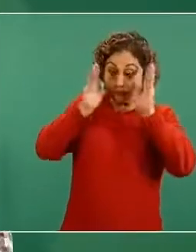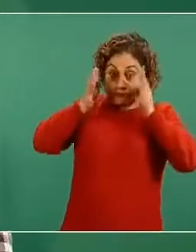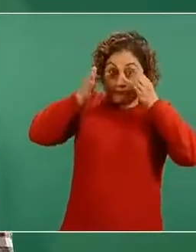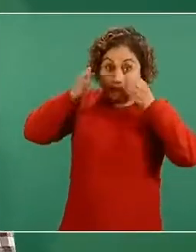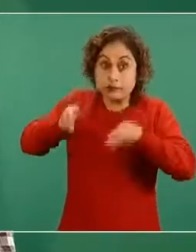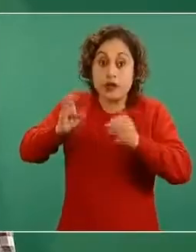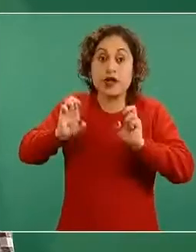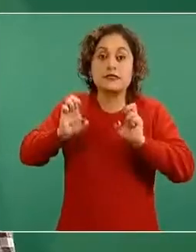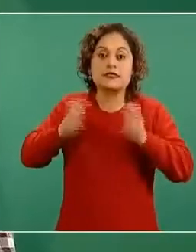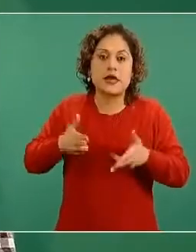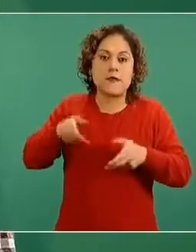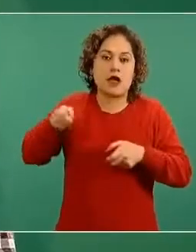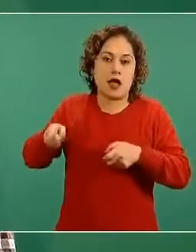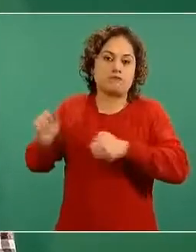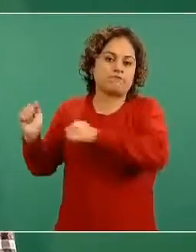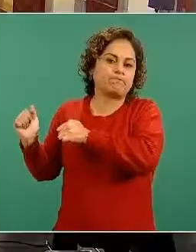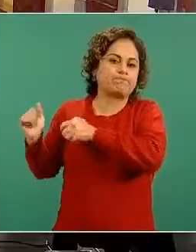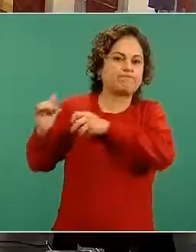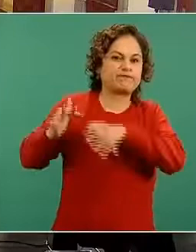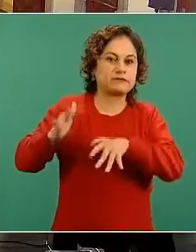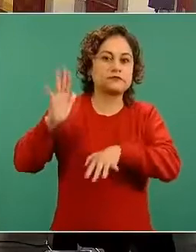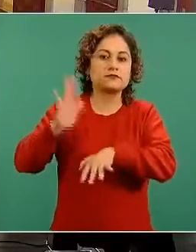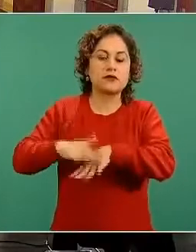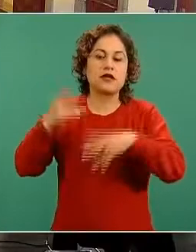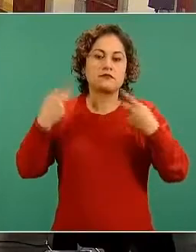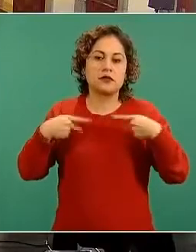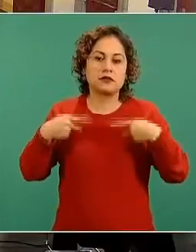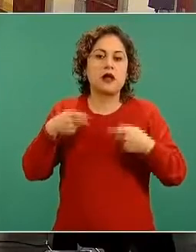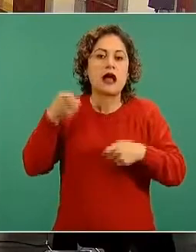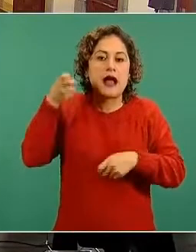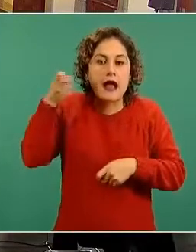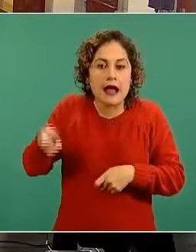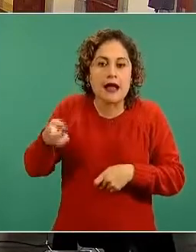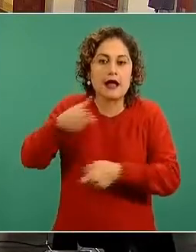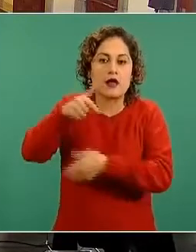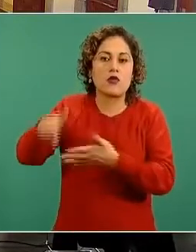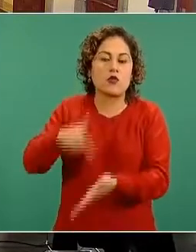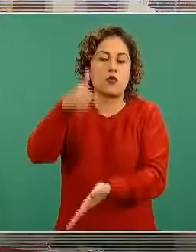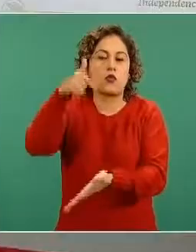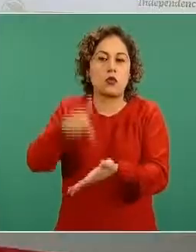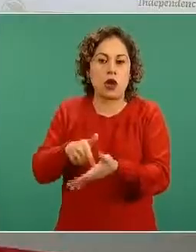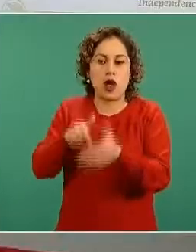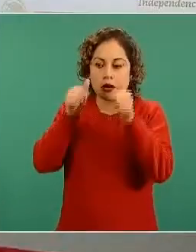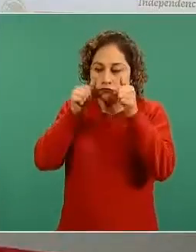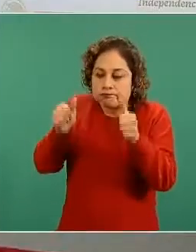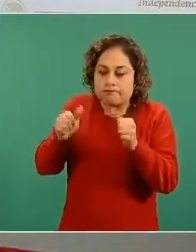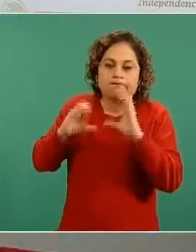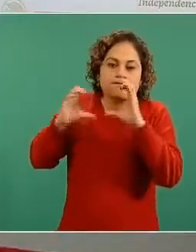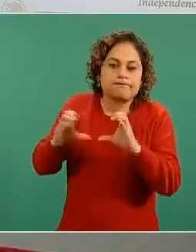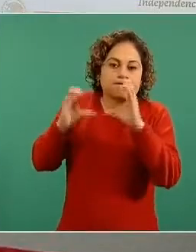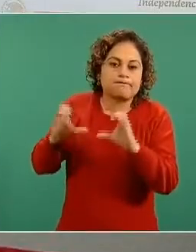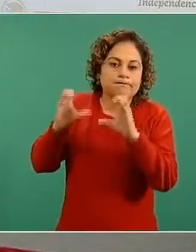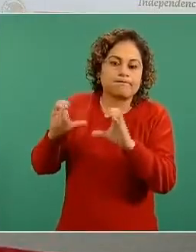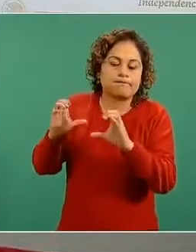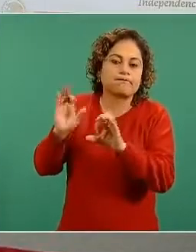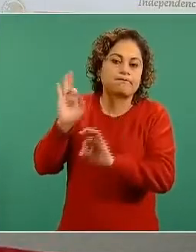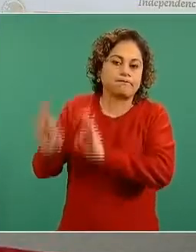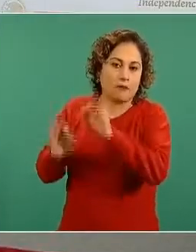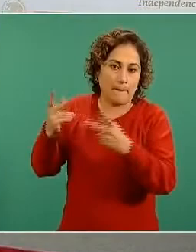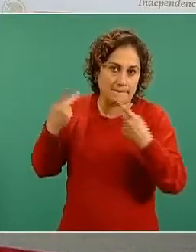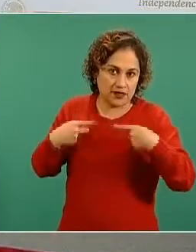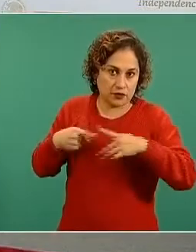poder ejercer acciones de protección a las personas migrantes. El doctor José Luis Salomía es quien, el secretario de